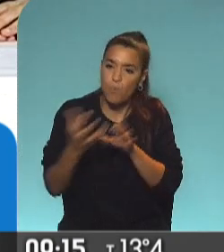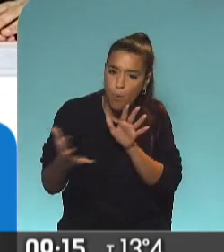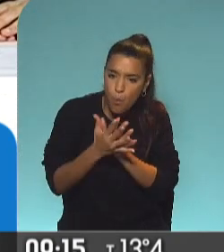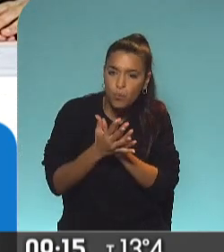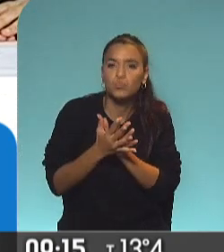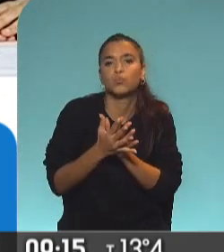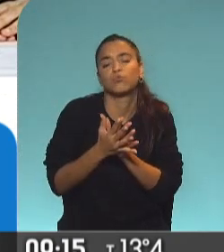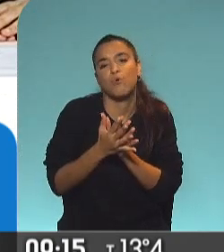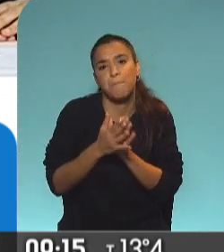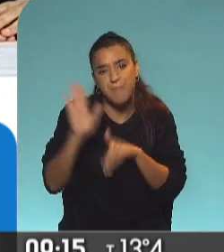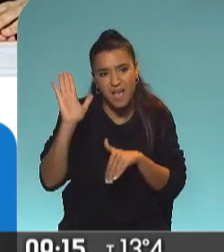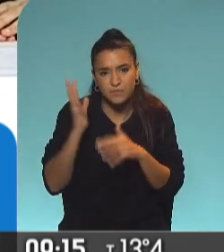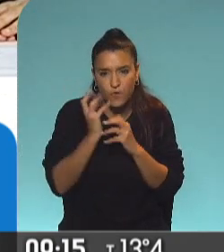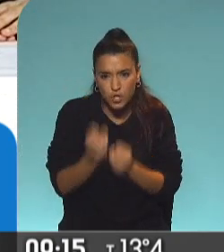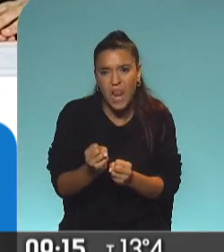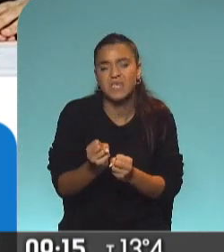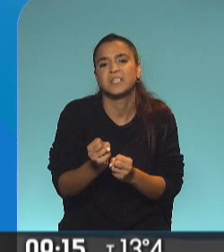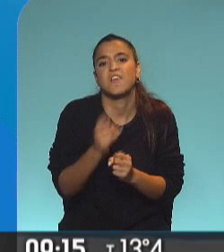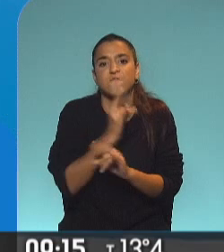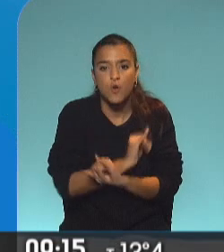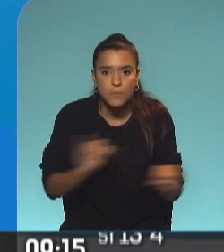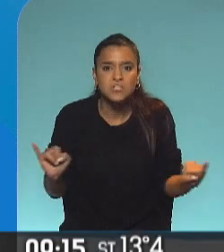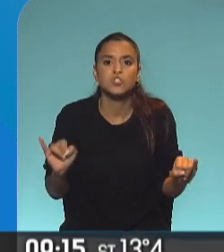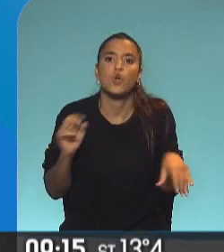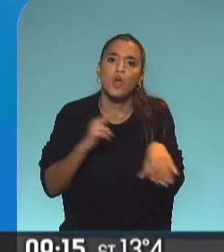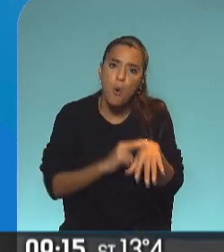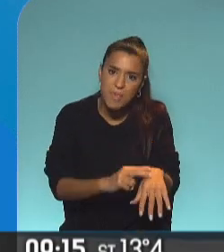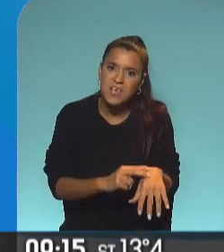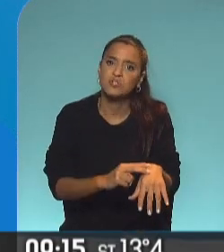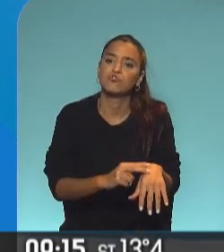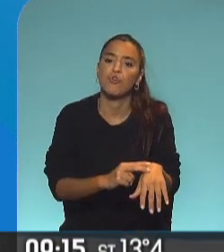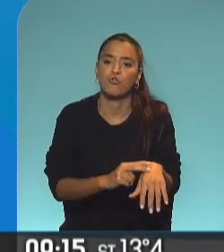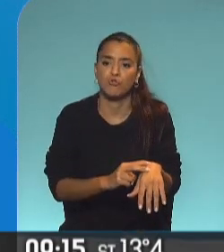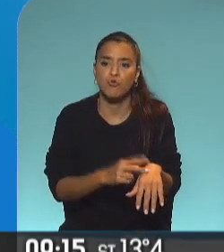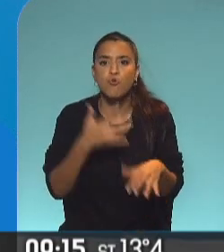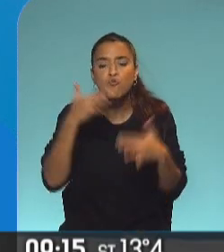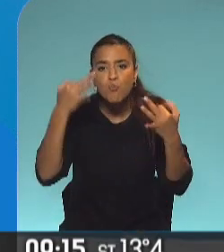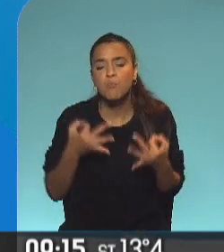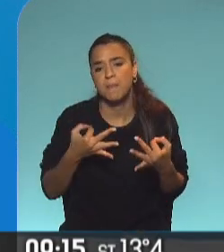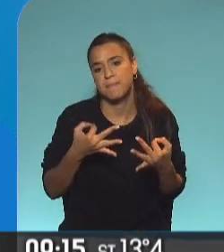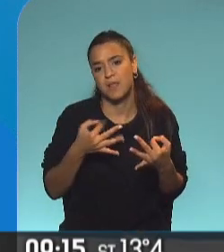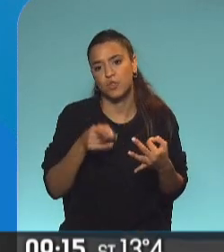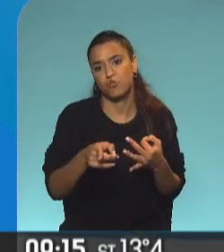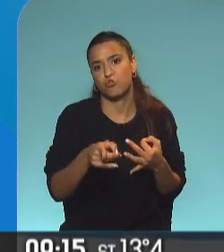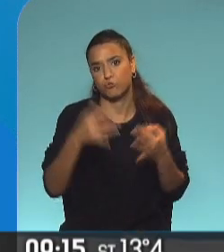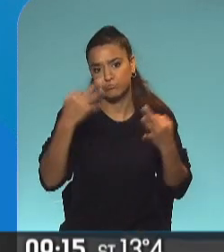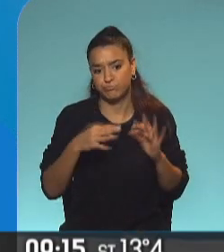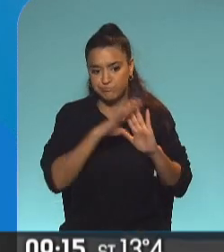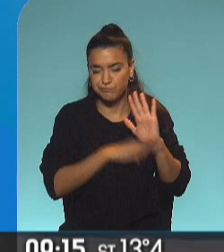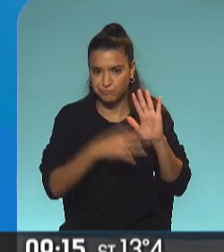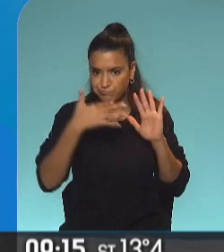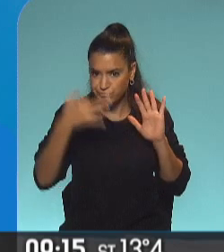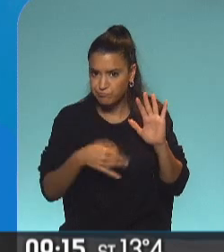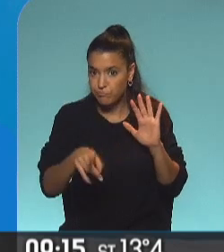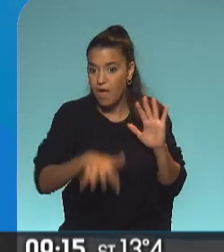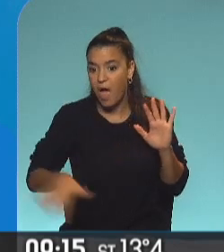cuando más tenemos que fortalecer la información, las recomendaciones y el cumplimiento de las mismas, sobre todo en las áreas